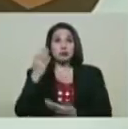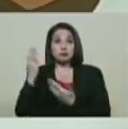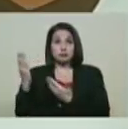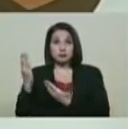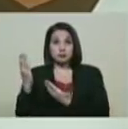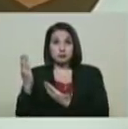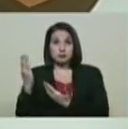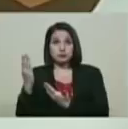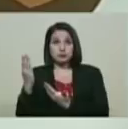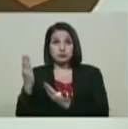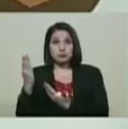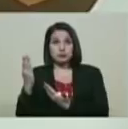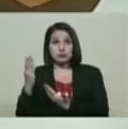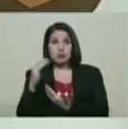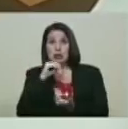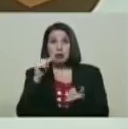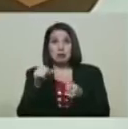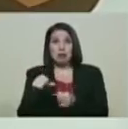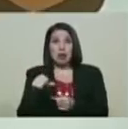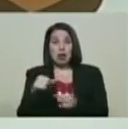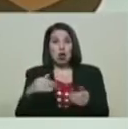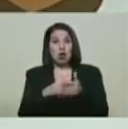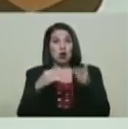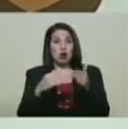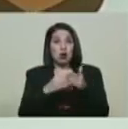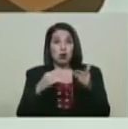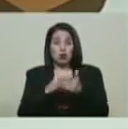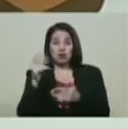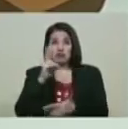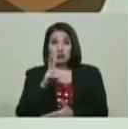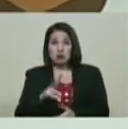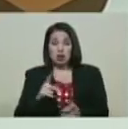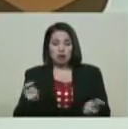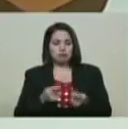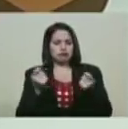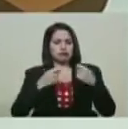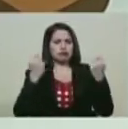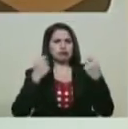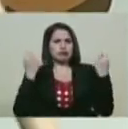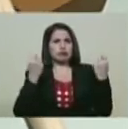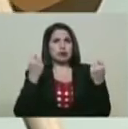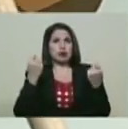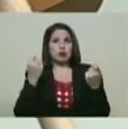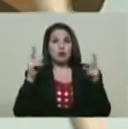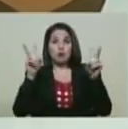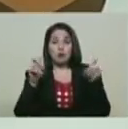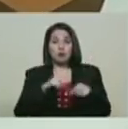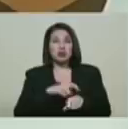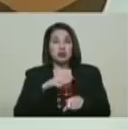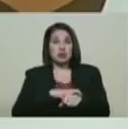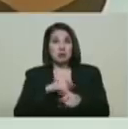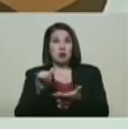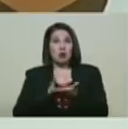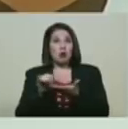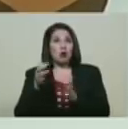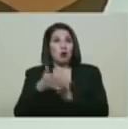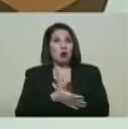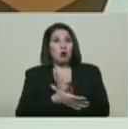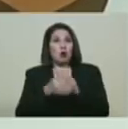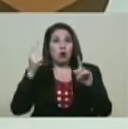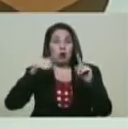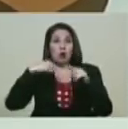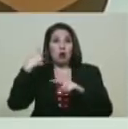negativas contra Venezuela, que a su vez son publicadas en el New York Times, seguidas por la